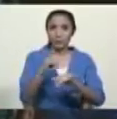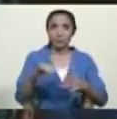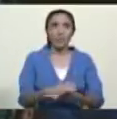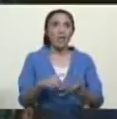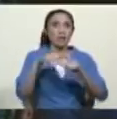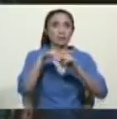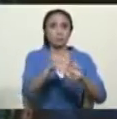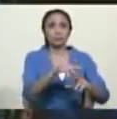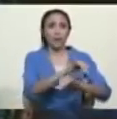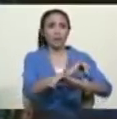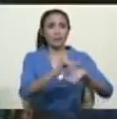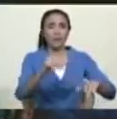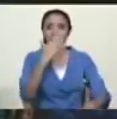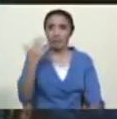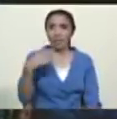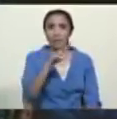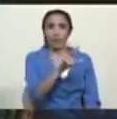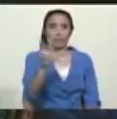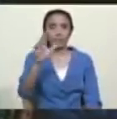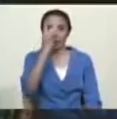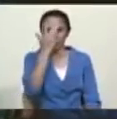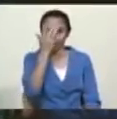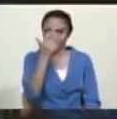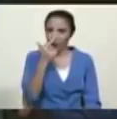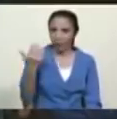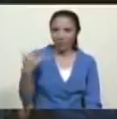derrotar el día 23 de febrero.